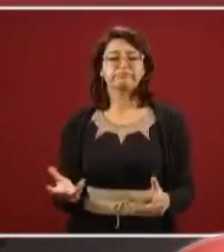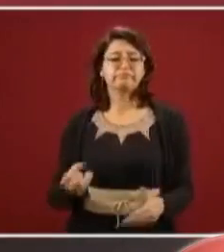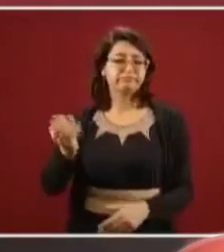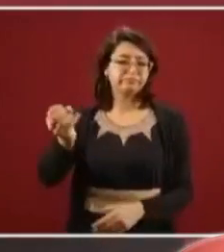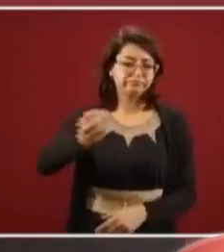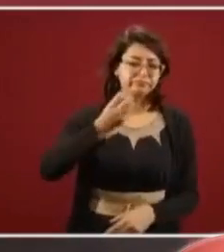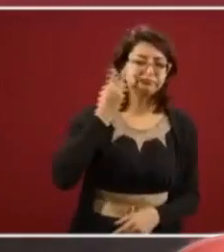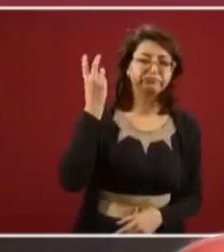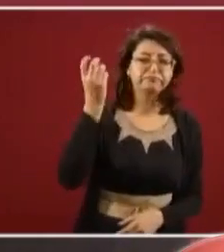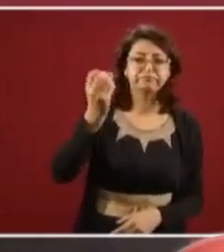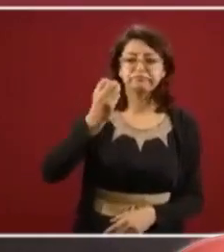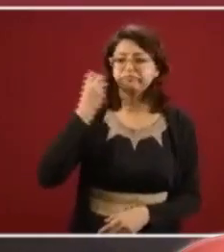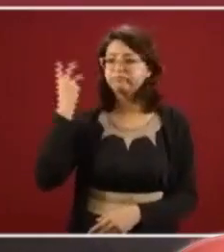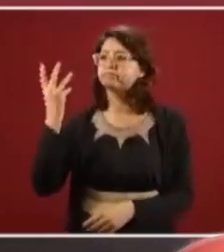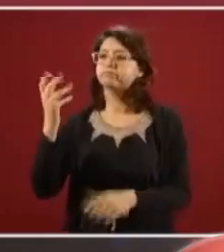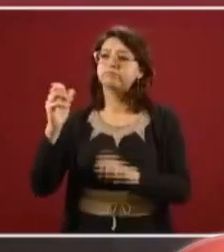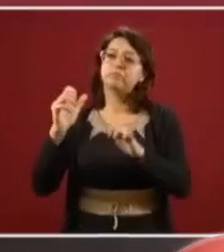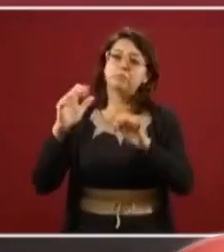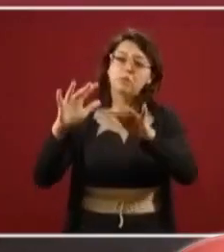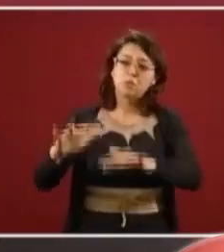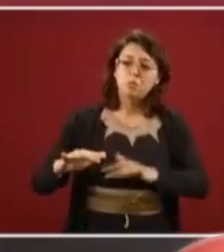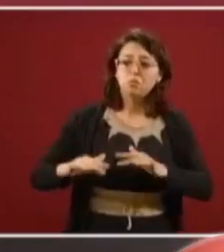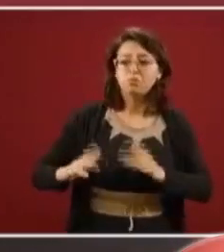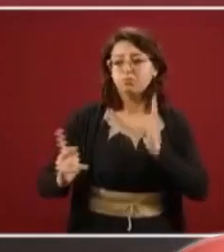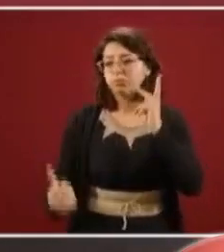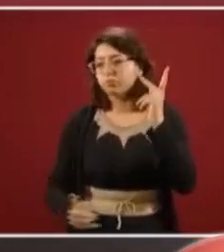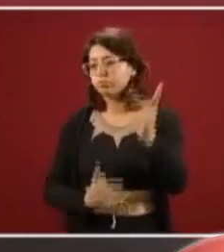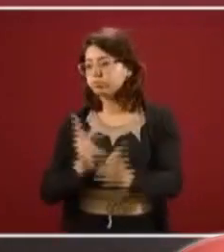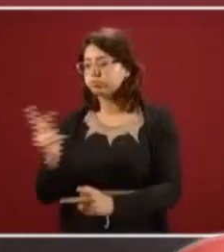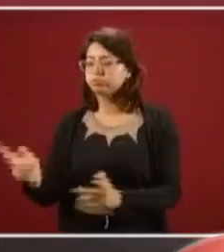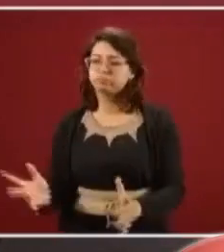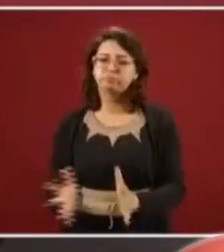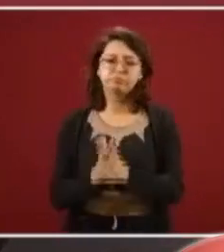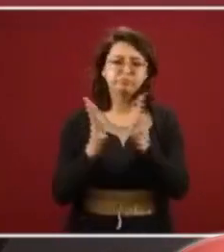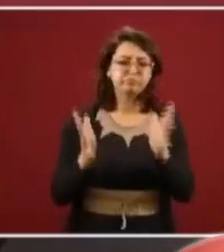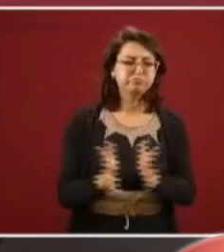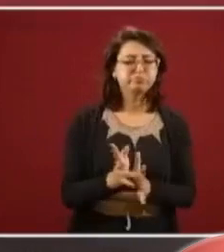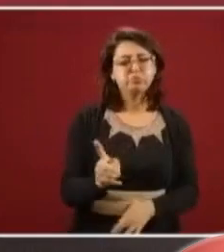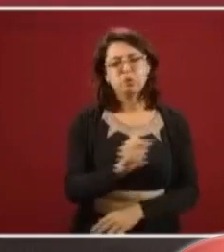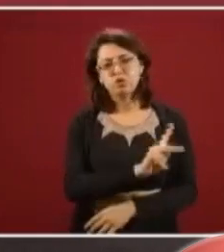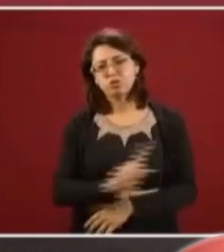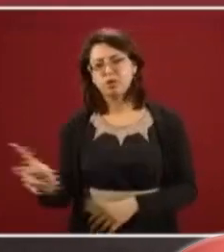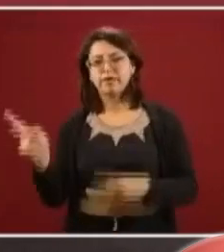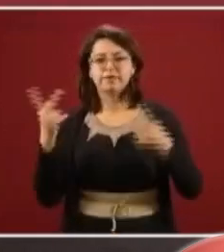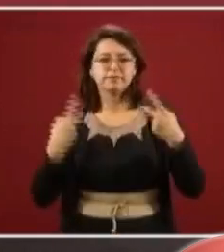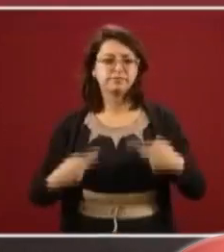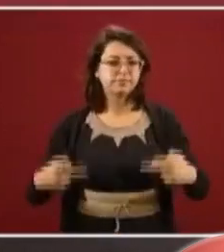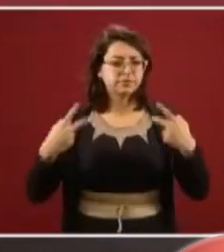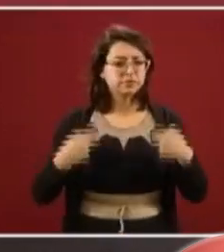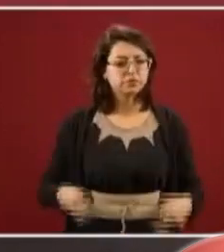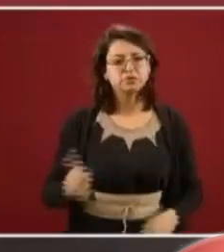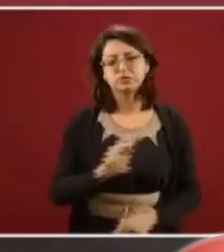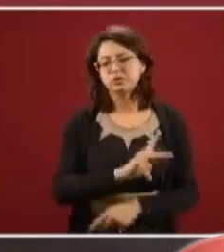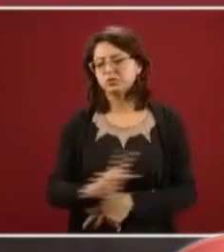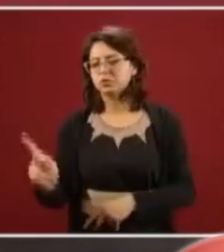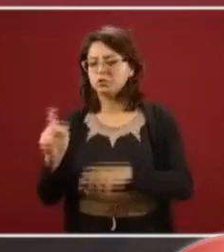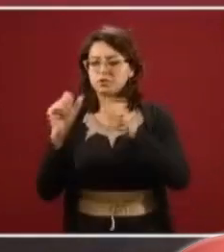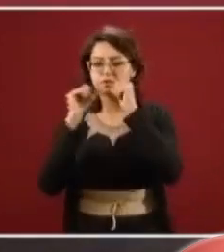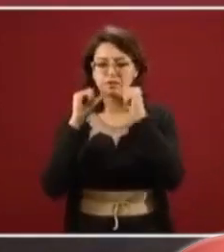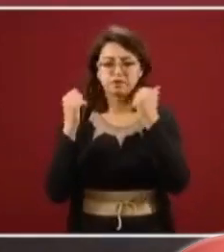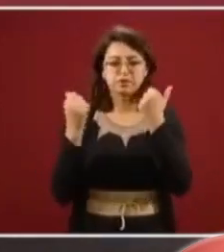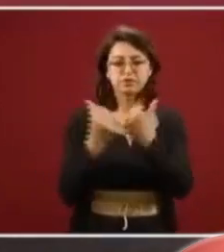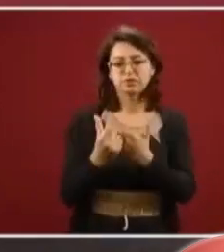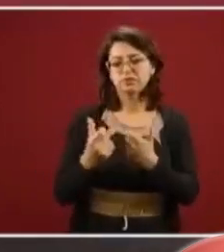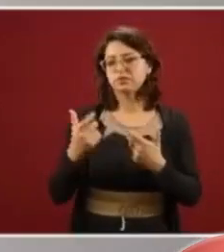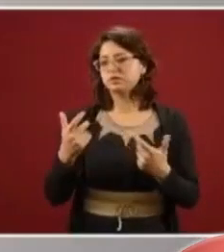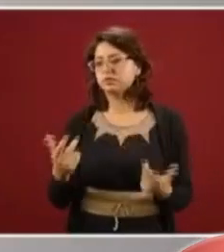todos. Queremos que participen los ciudadanos, las asociaciones de defensa de los